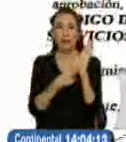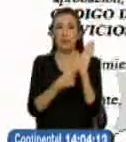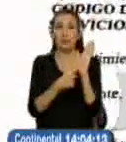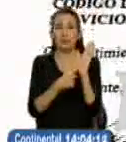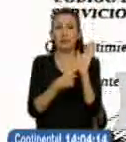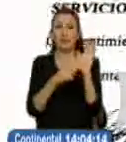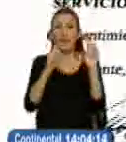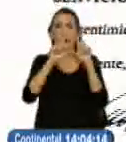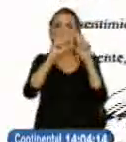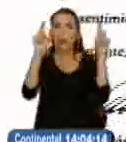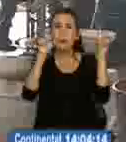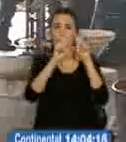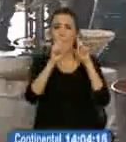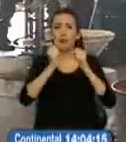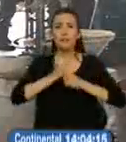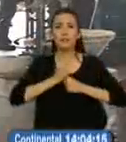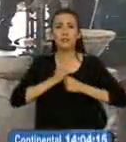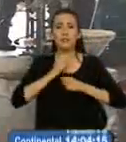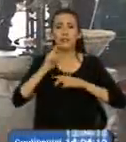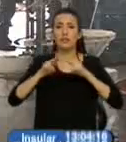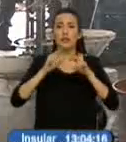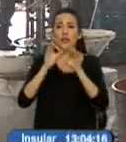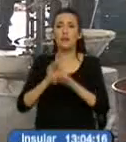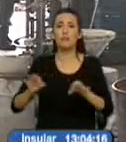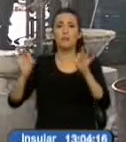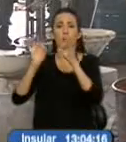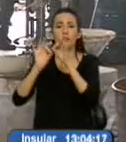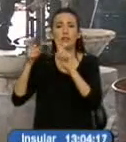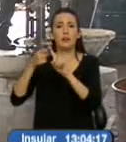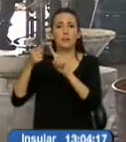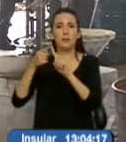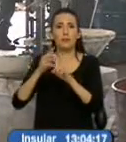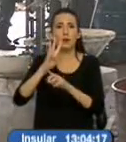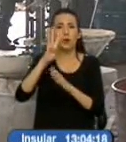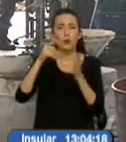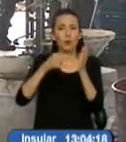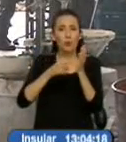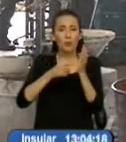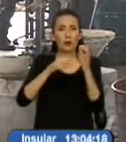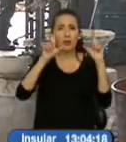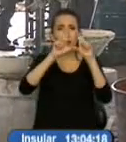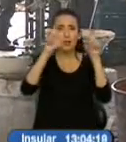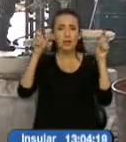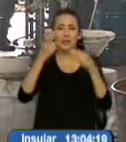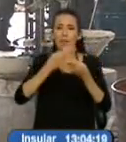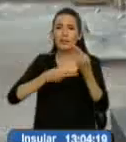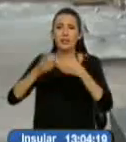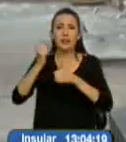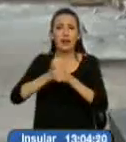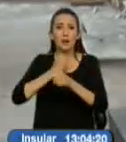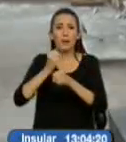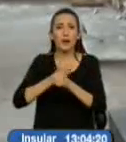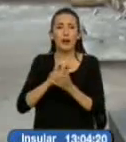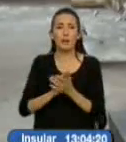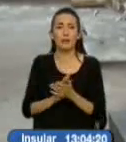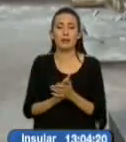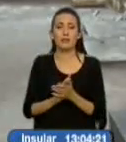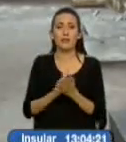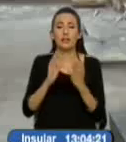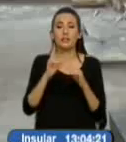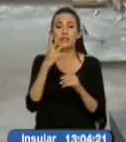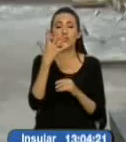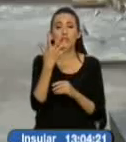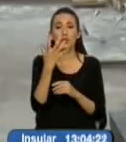la tercerización laboral. Hasta el 2007, más de 4.000 empresas tercerizadoras operaban en el país. De estas,